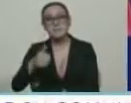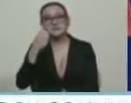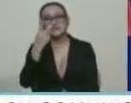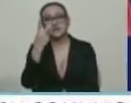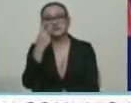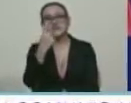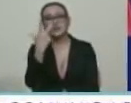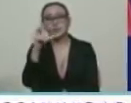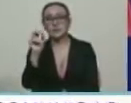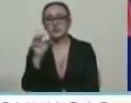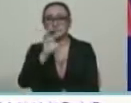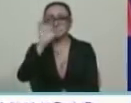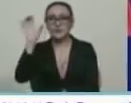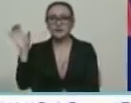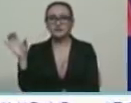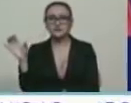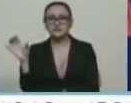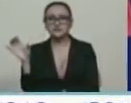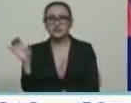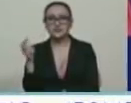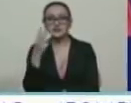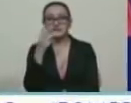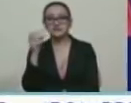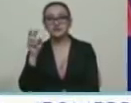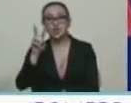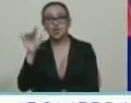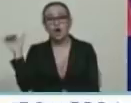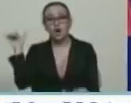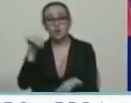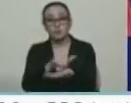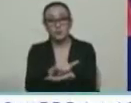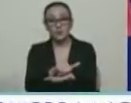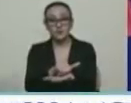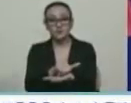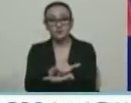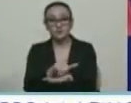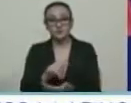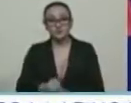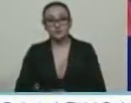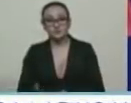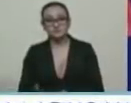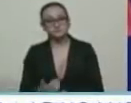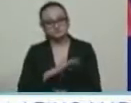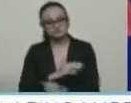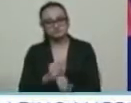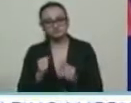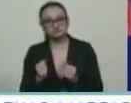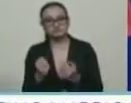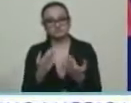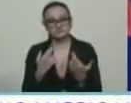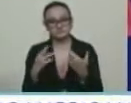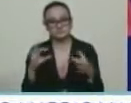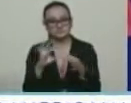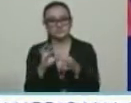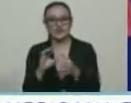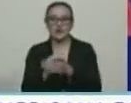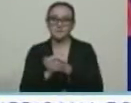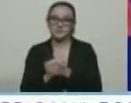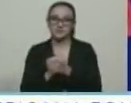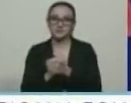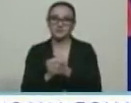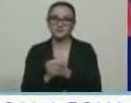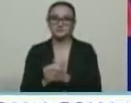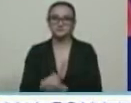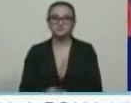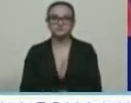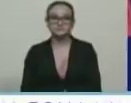y 302 aeropuertos, y así estamos fortaleciendo nuestros lazos de amistad.